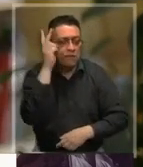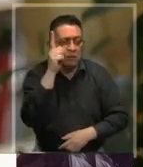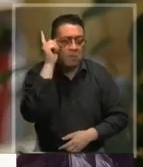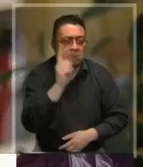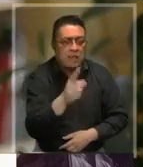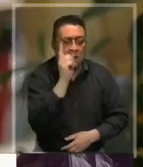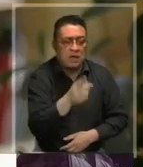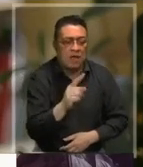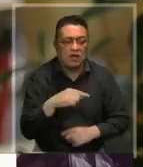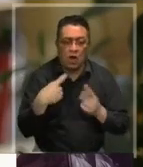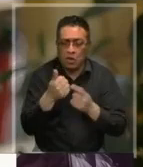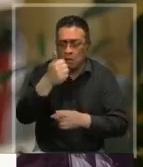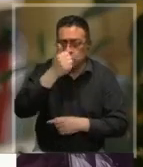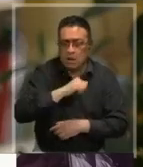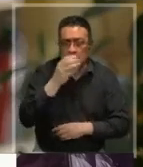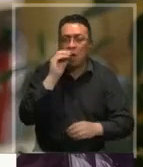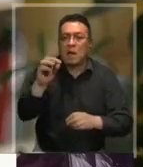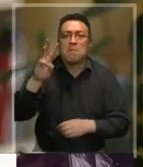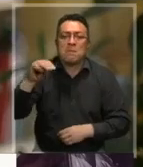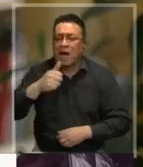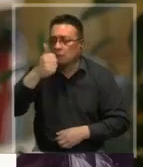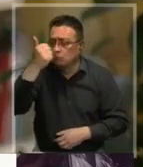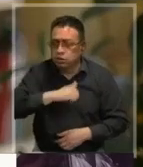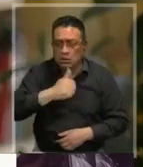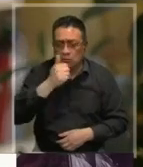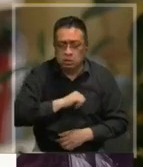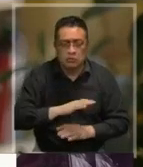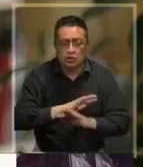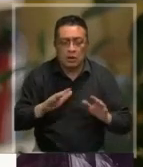todo secreto no podía contarle a mi mamá n